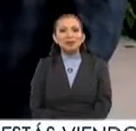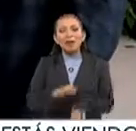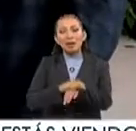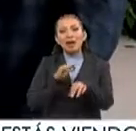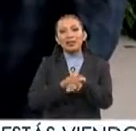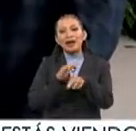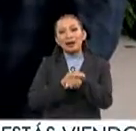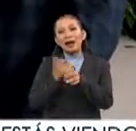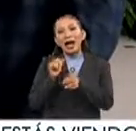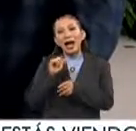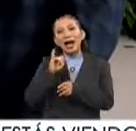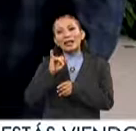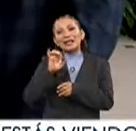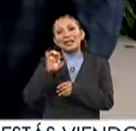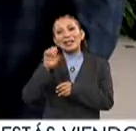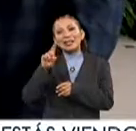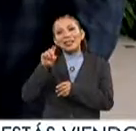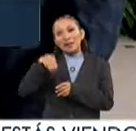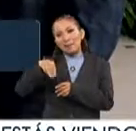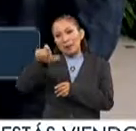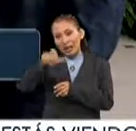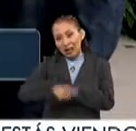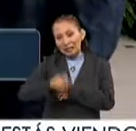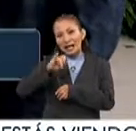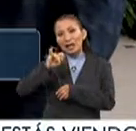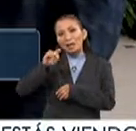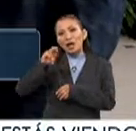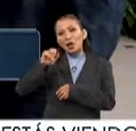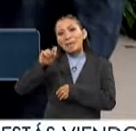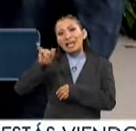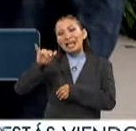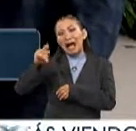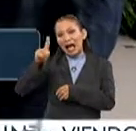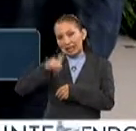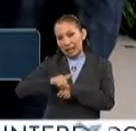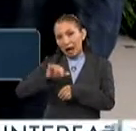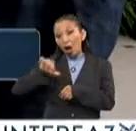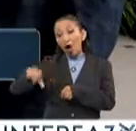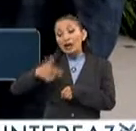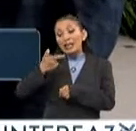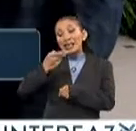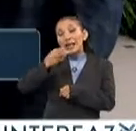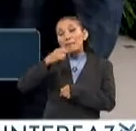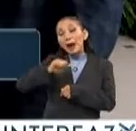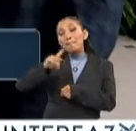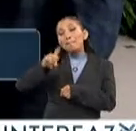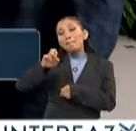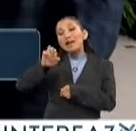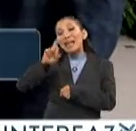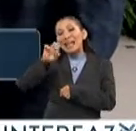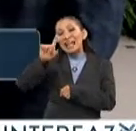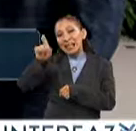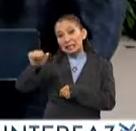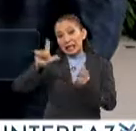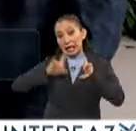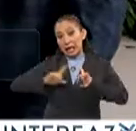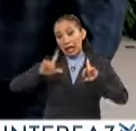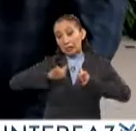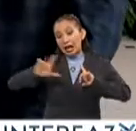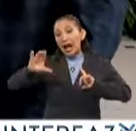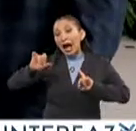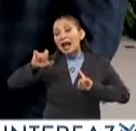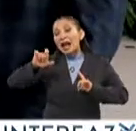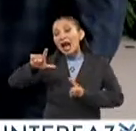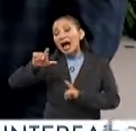Amigos de la Agencia Informativa de Educación de México y de Iberoamérica al Día, estoy con Germán Pérez, él es gerente del